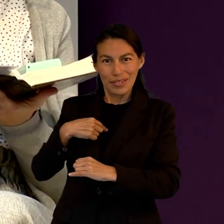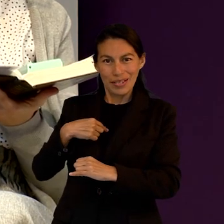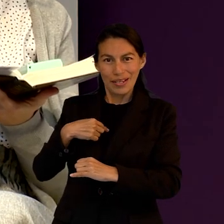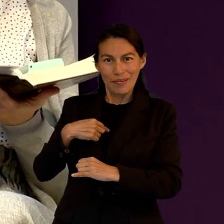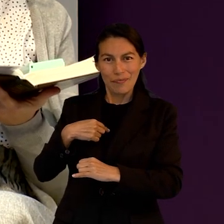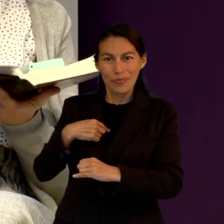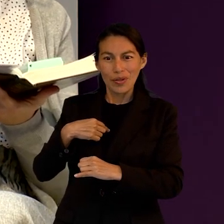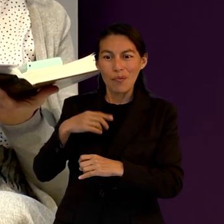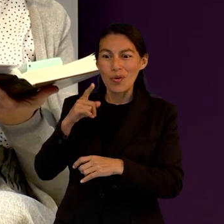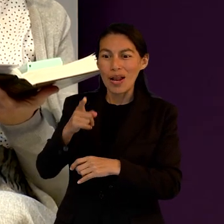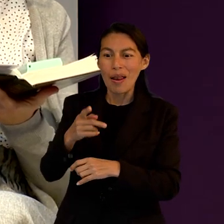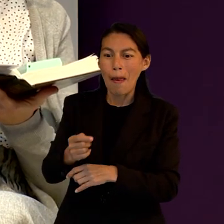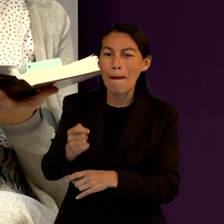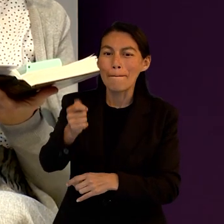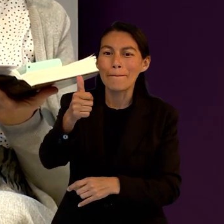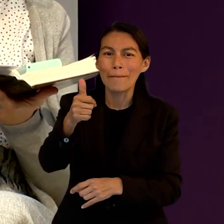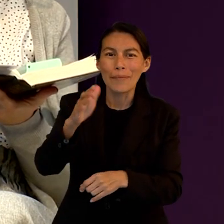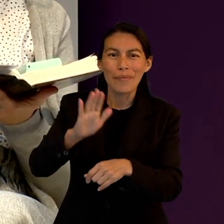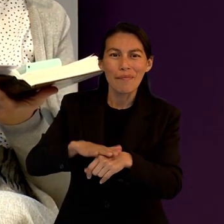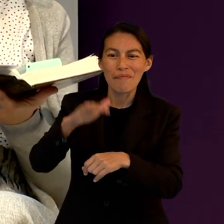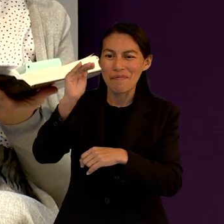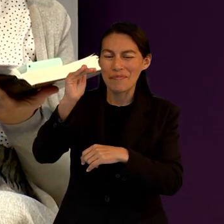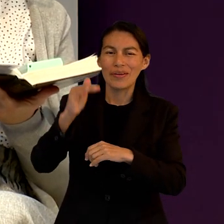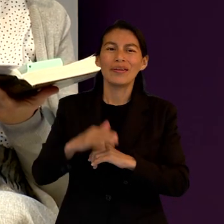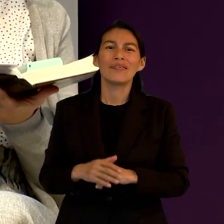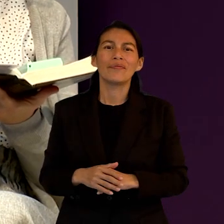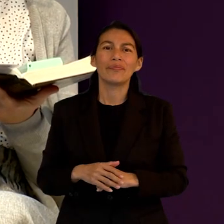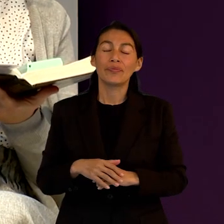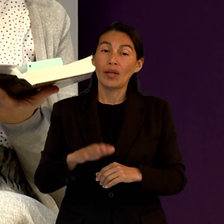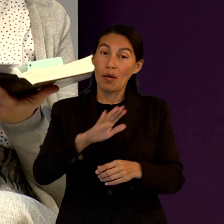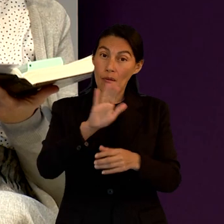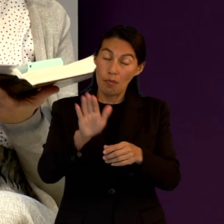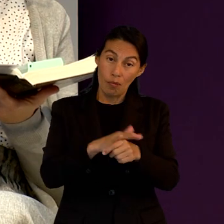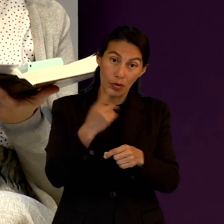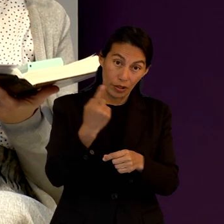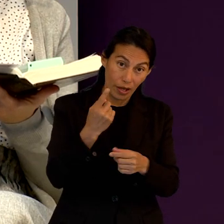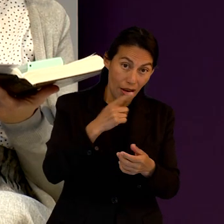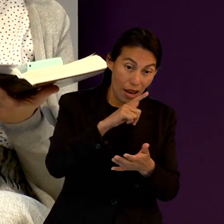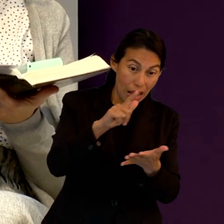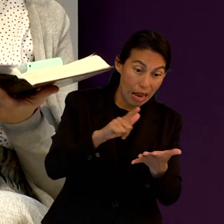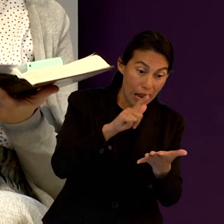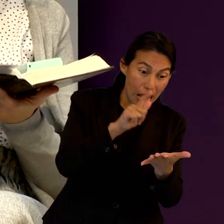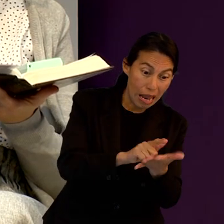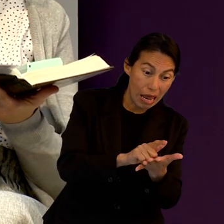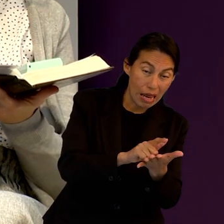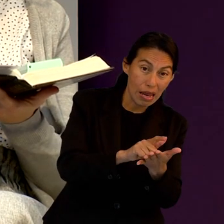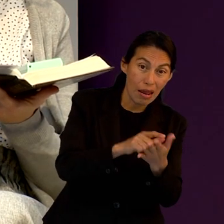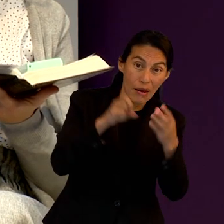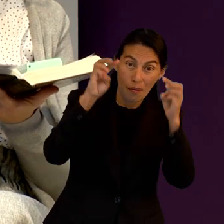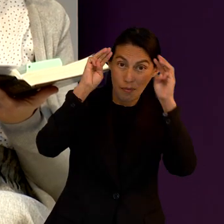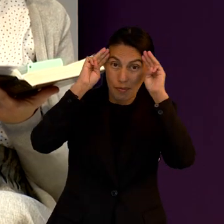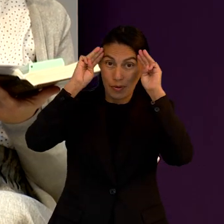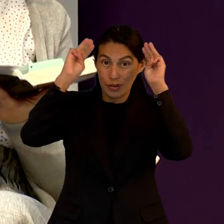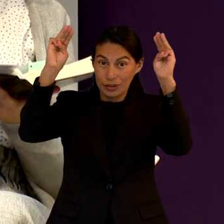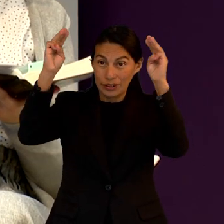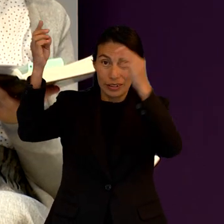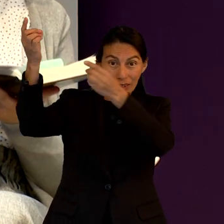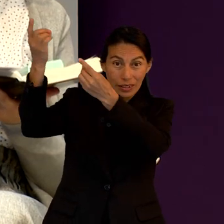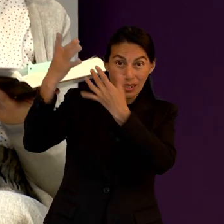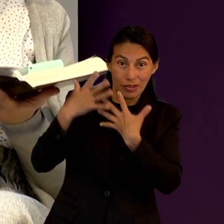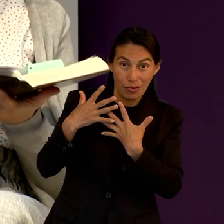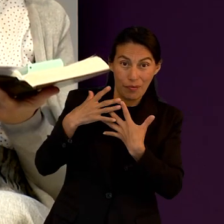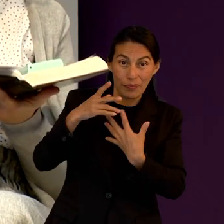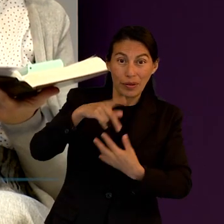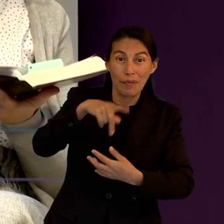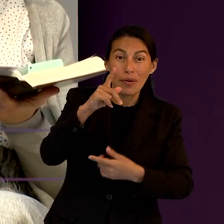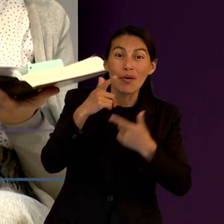que yo porque de su plenitud tomamos todos y gracias sobre gracia pues la ley por medio de moisés fue dada pero